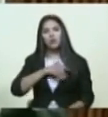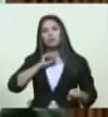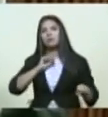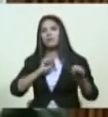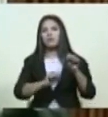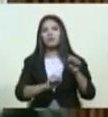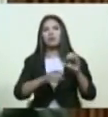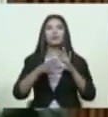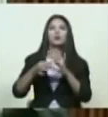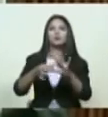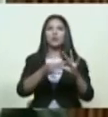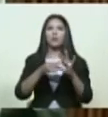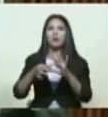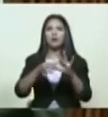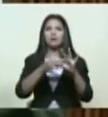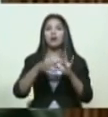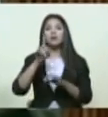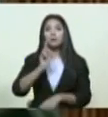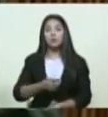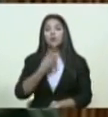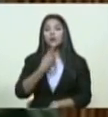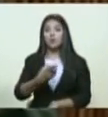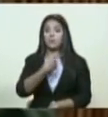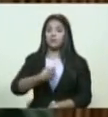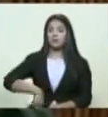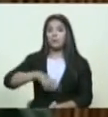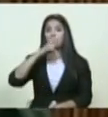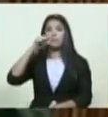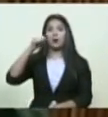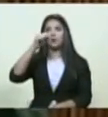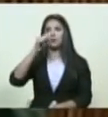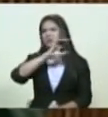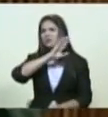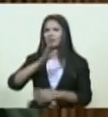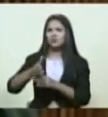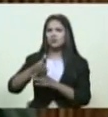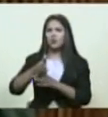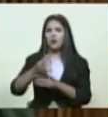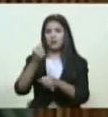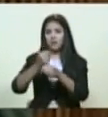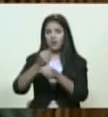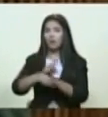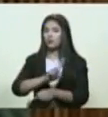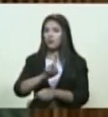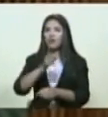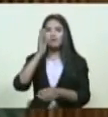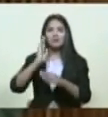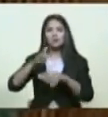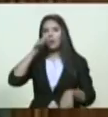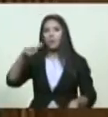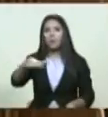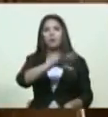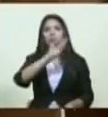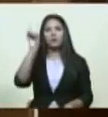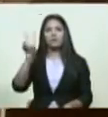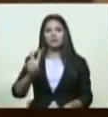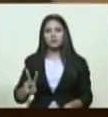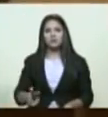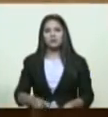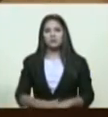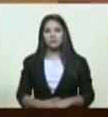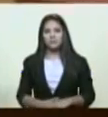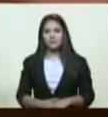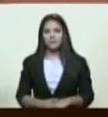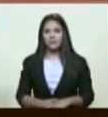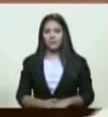lo que es la soberanía, y lo que ha dicho el presidente Nicolás Maduro no es una sanción a funcionarios, sino al pueblo venezolano. Gracias.